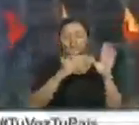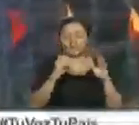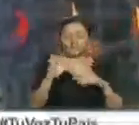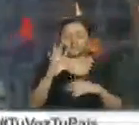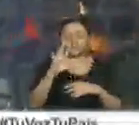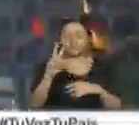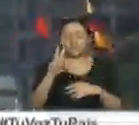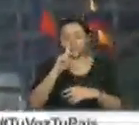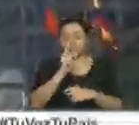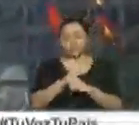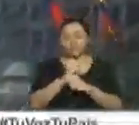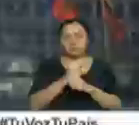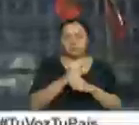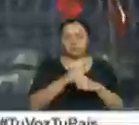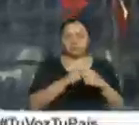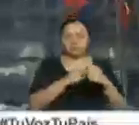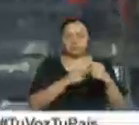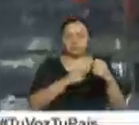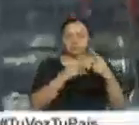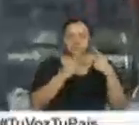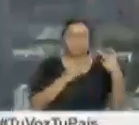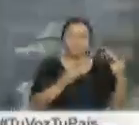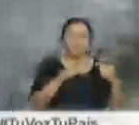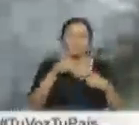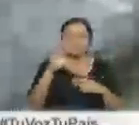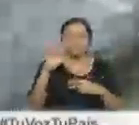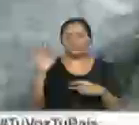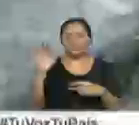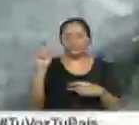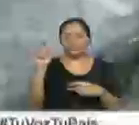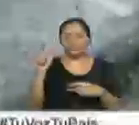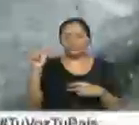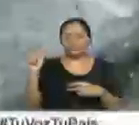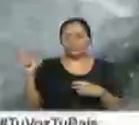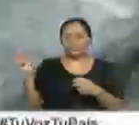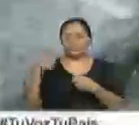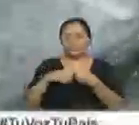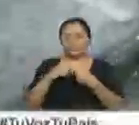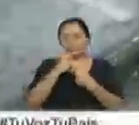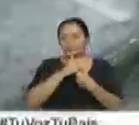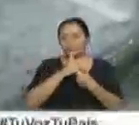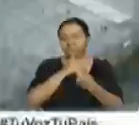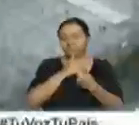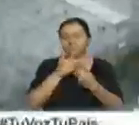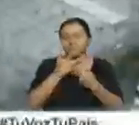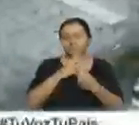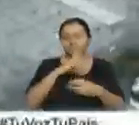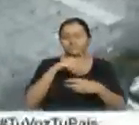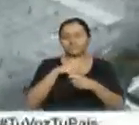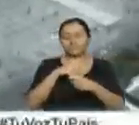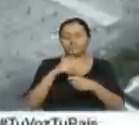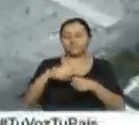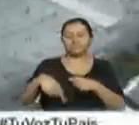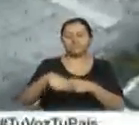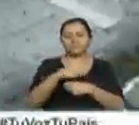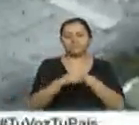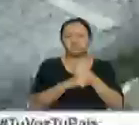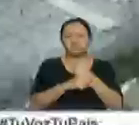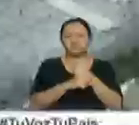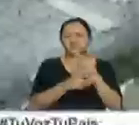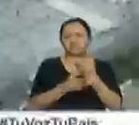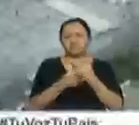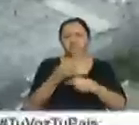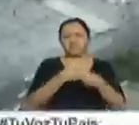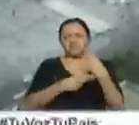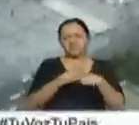4.652 servidores públicos y aproximadamente 500 personas del sector privado en áreas concesionadas. Significa que